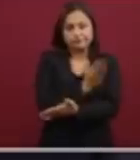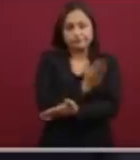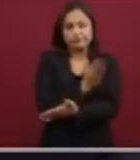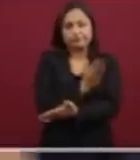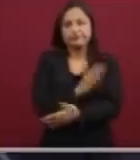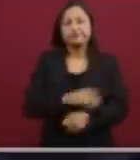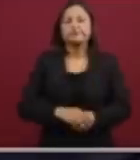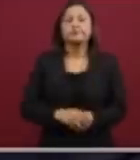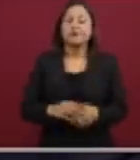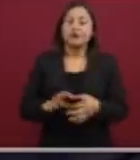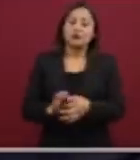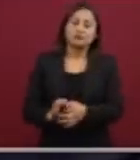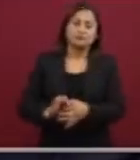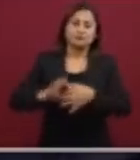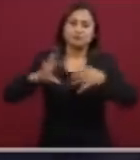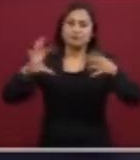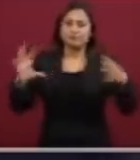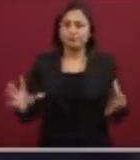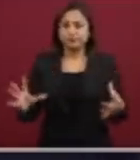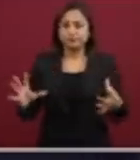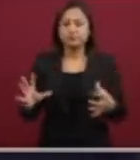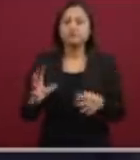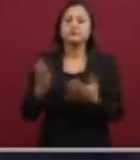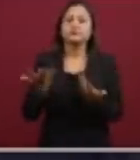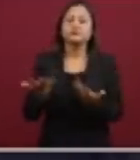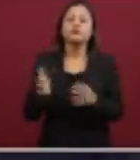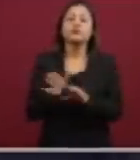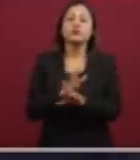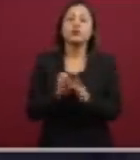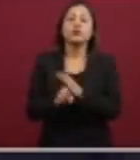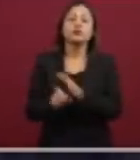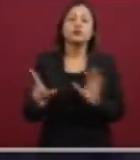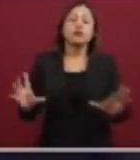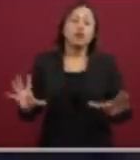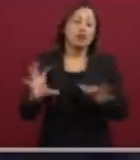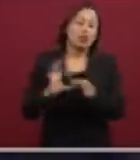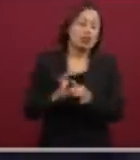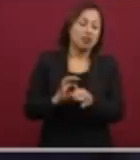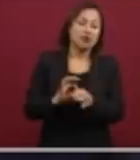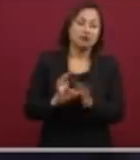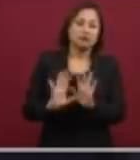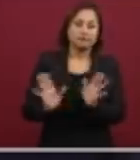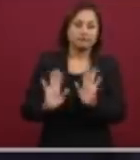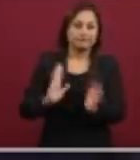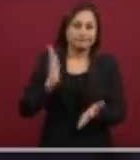el que no haya asociación delictuosa.